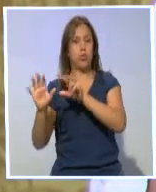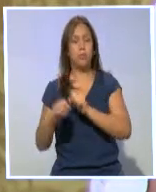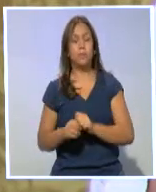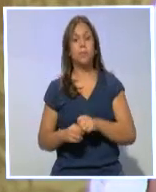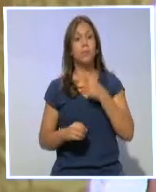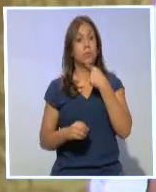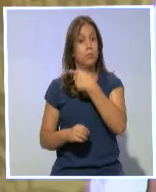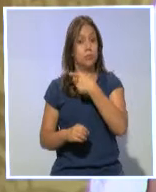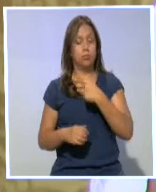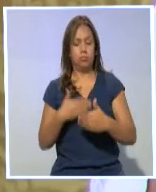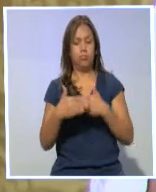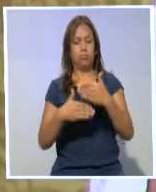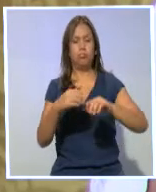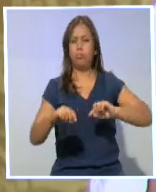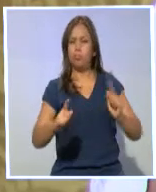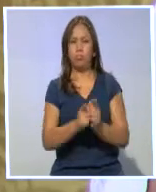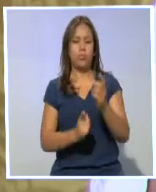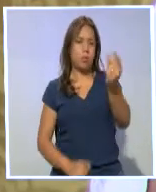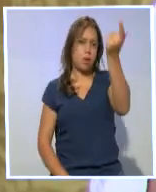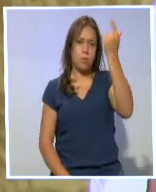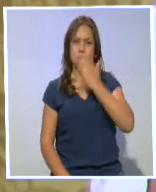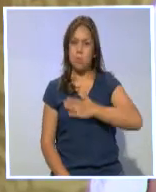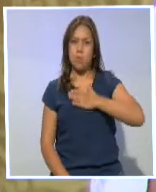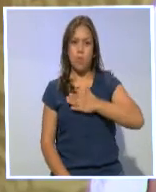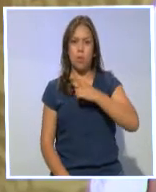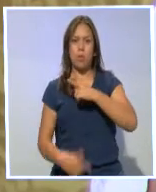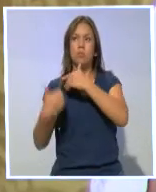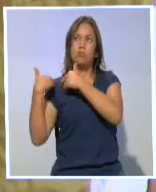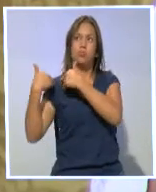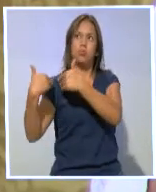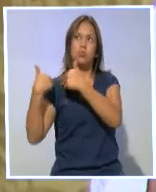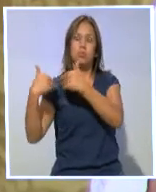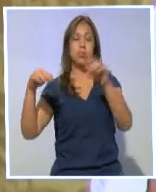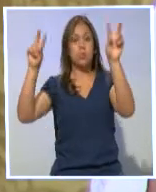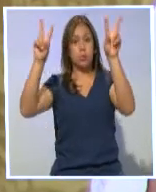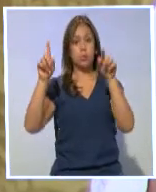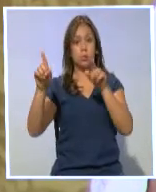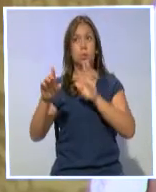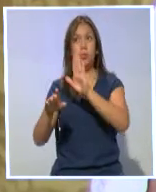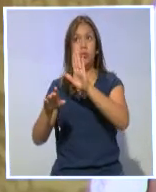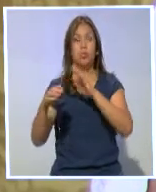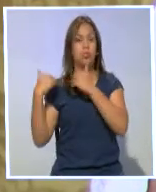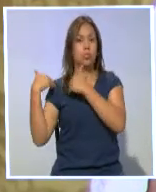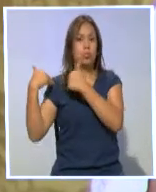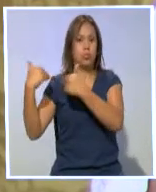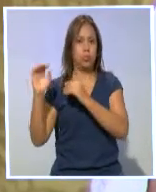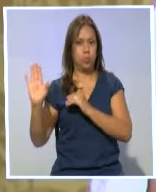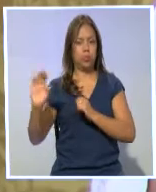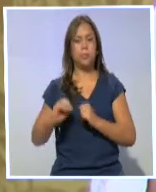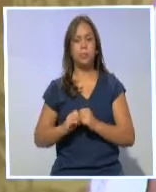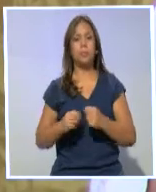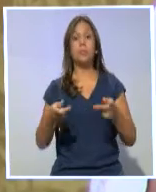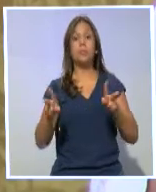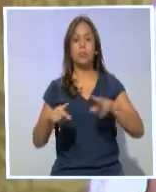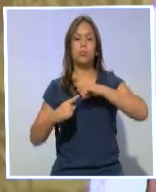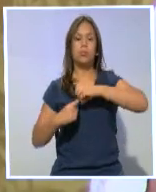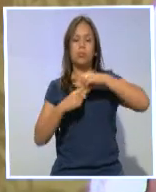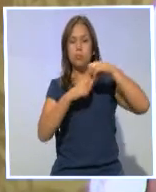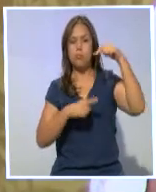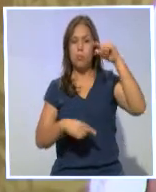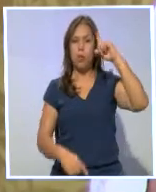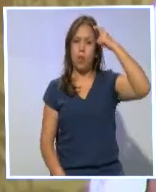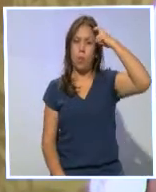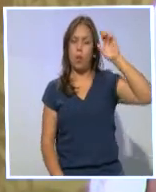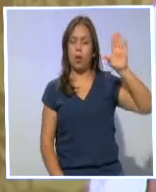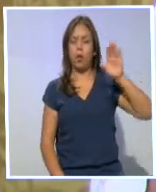en los procesos a los organismos encargados de las investigaciones de los casos aún pendientes, por considerarse prioritarios para el Gobierno